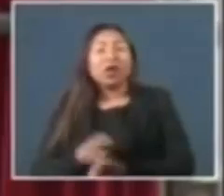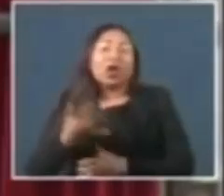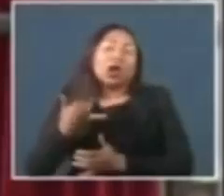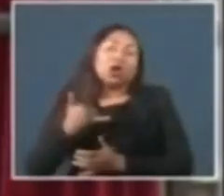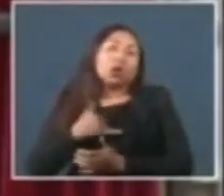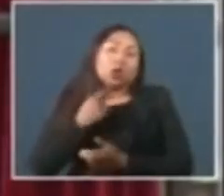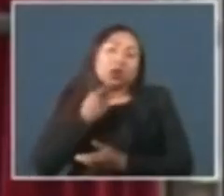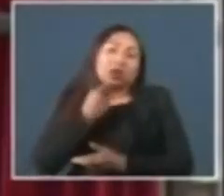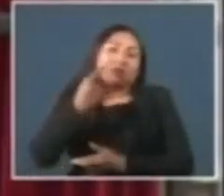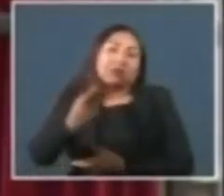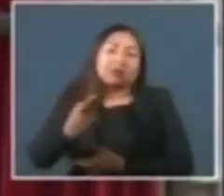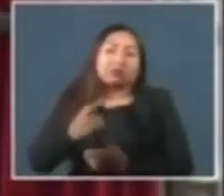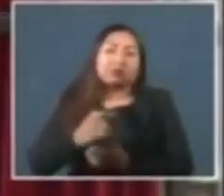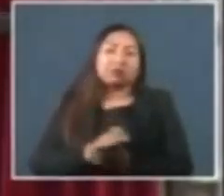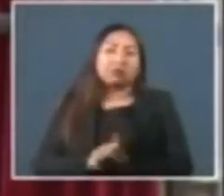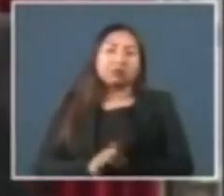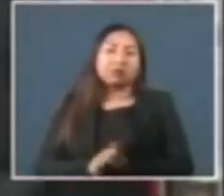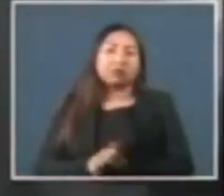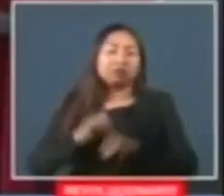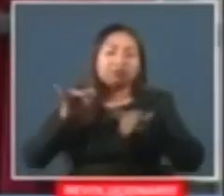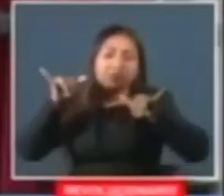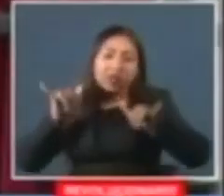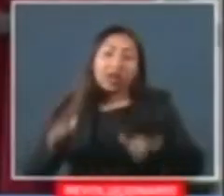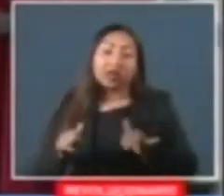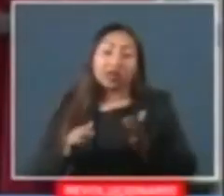Quiero señalar que aquí está,